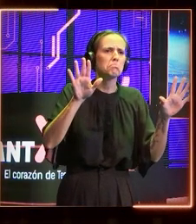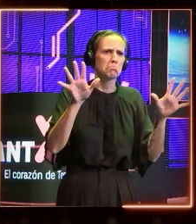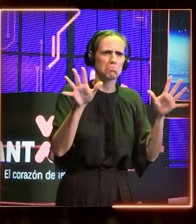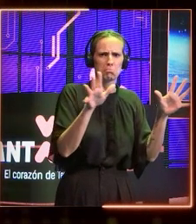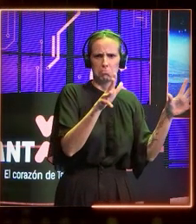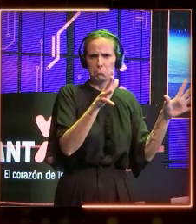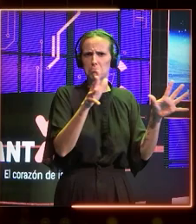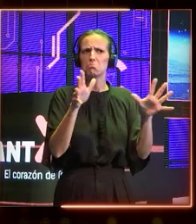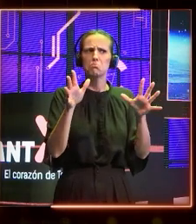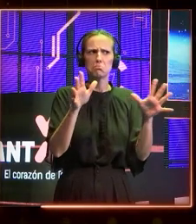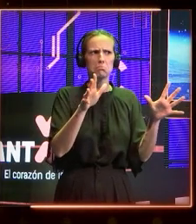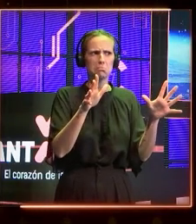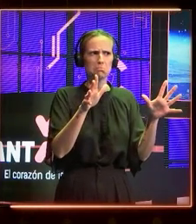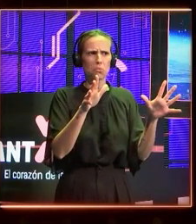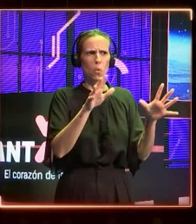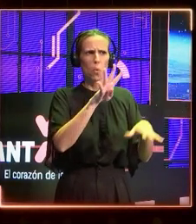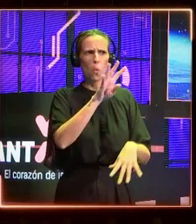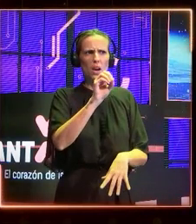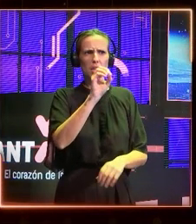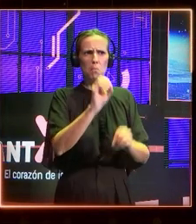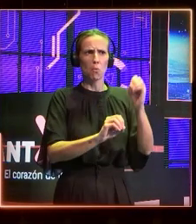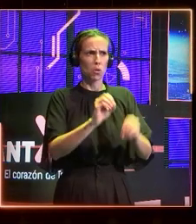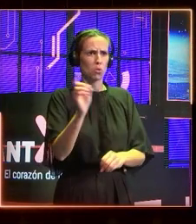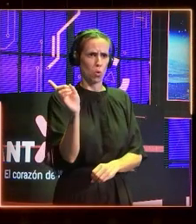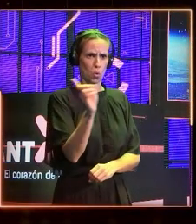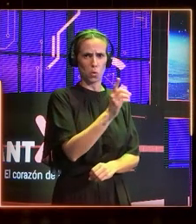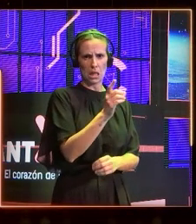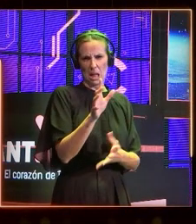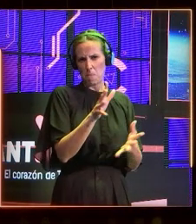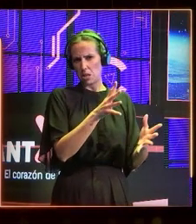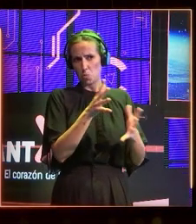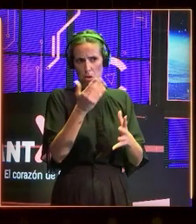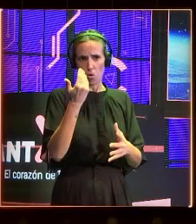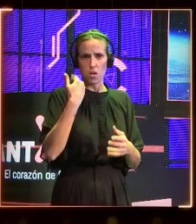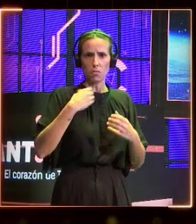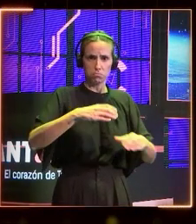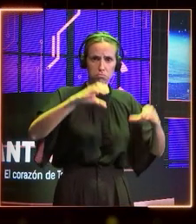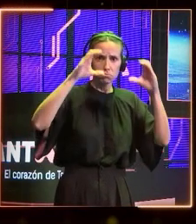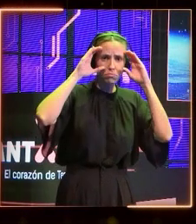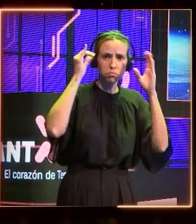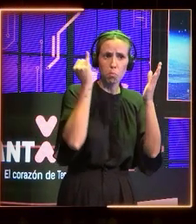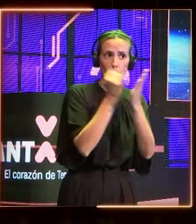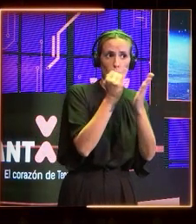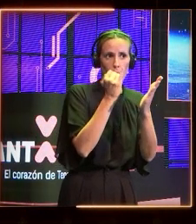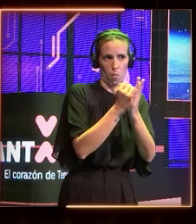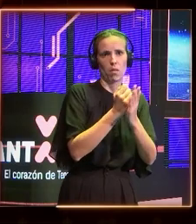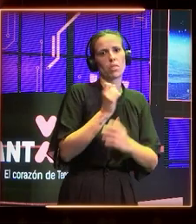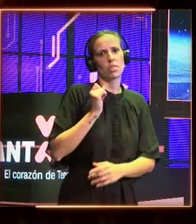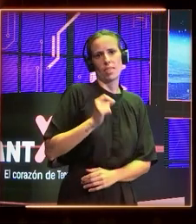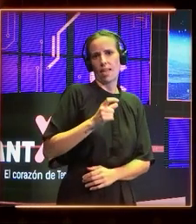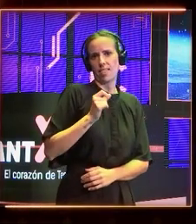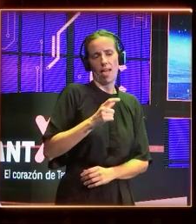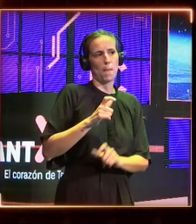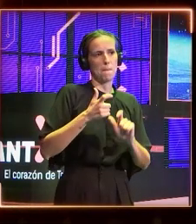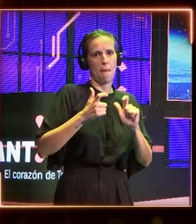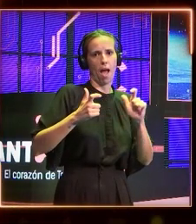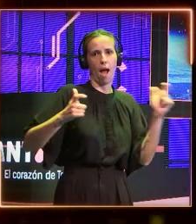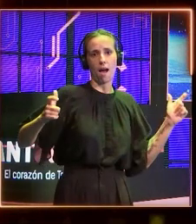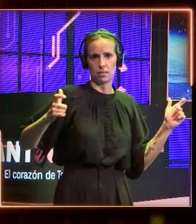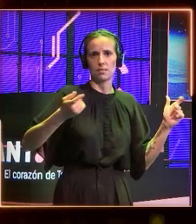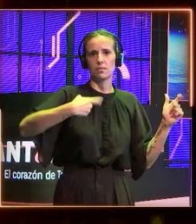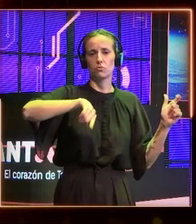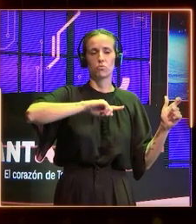Bueno pues podríamos decir en torno a un 40% aproximadamente ya cada vez es más frecuente que hayamos utilizado este tipo de